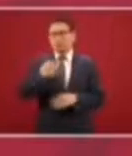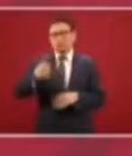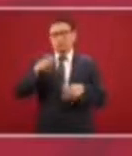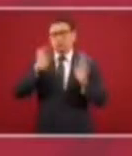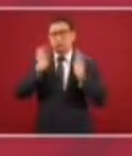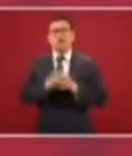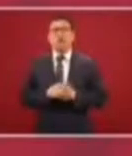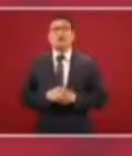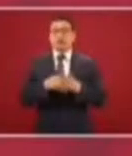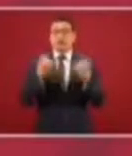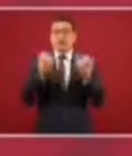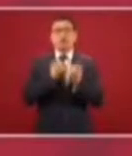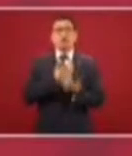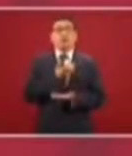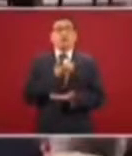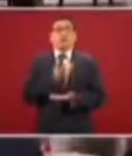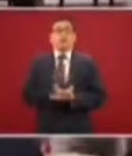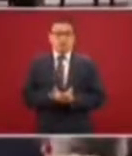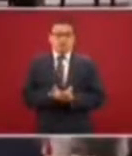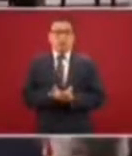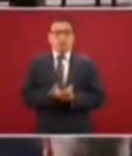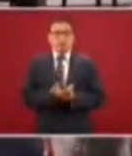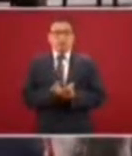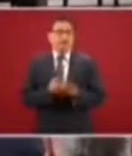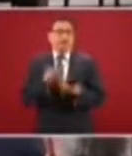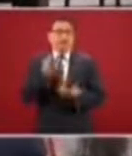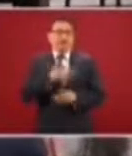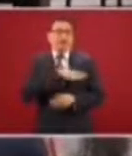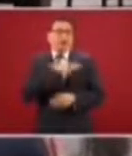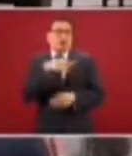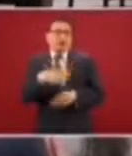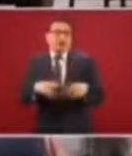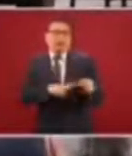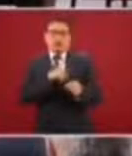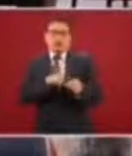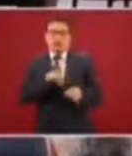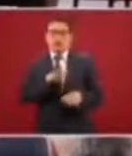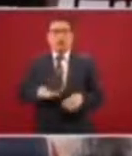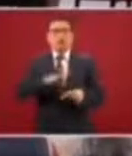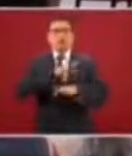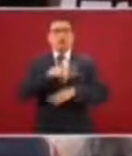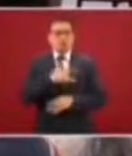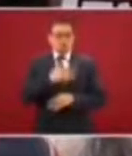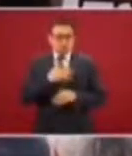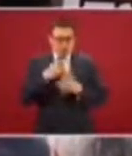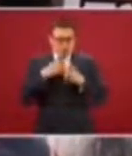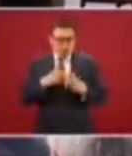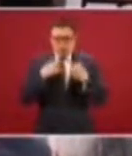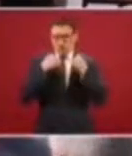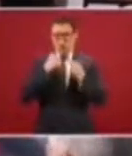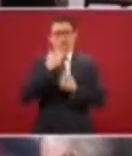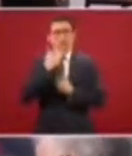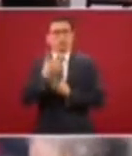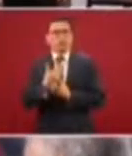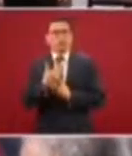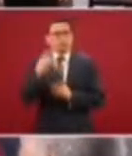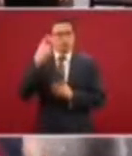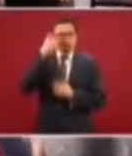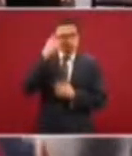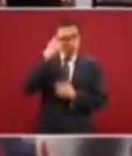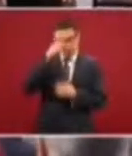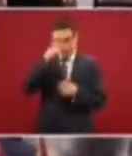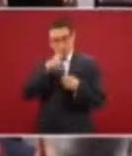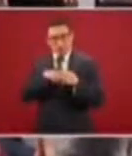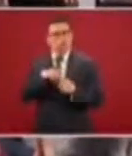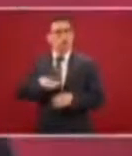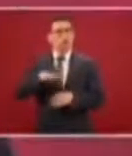y desde luego descansar apropiadamente. Son medidas generales para el bienestar físico y desde luego también mental y espiritual,